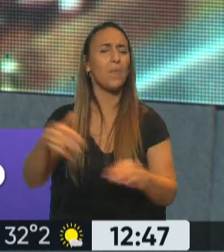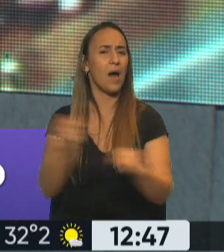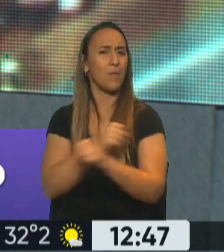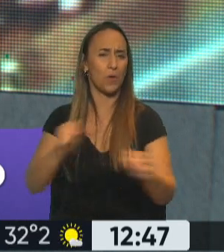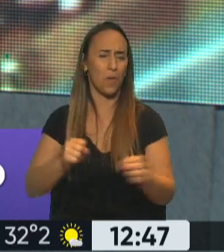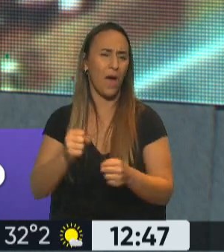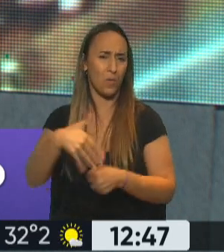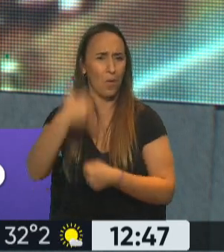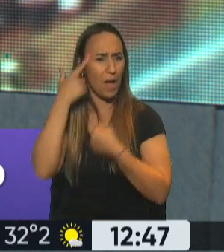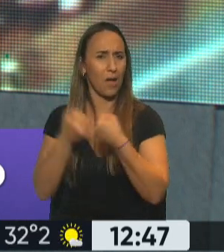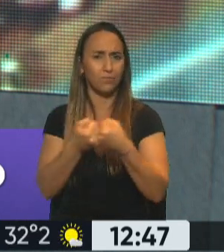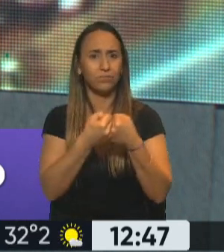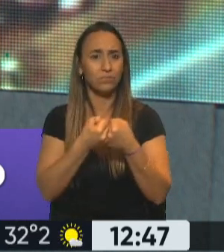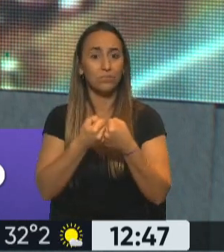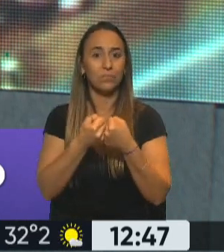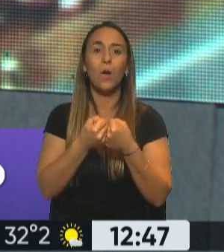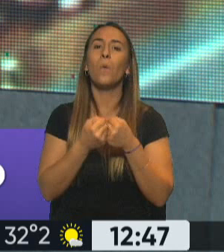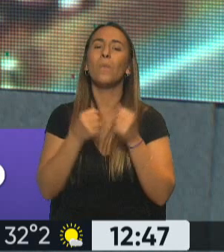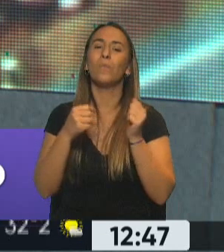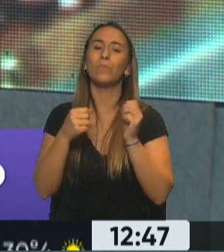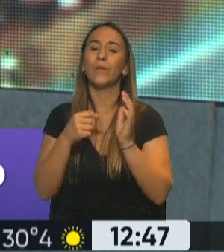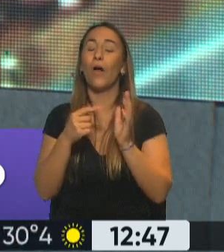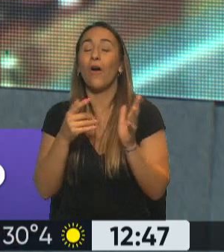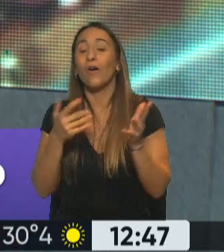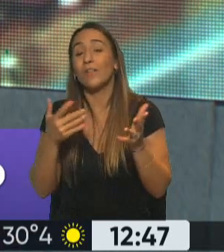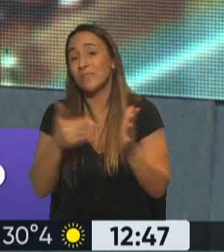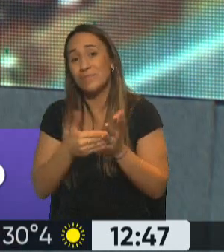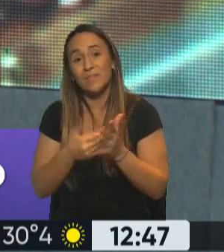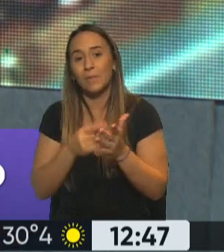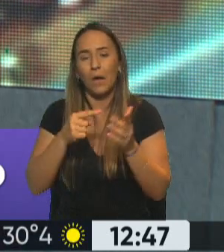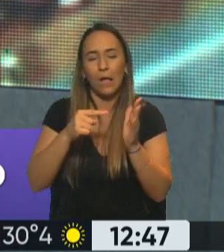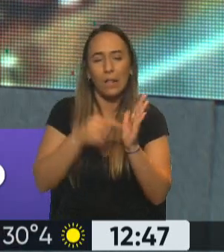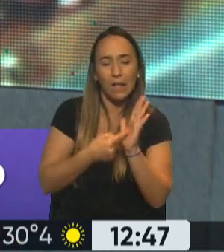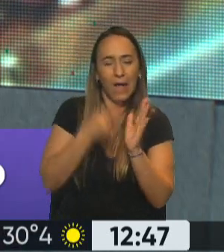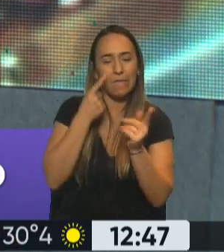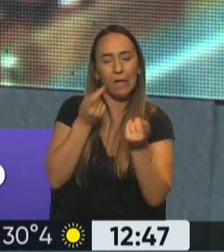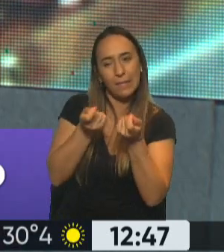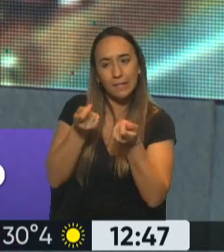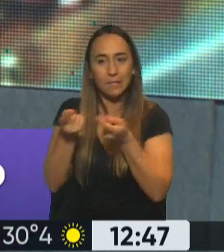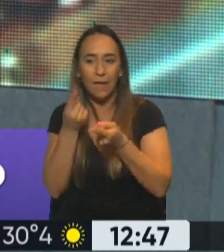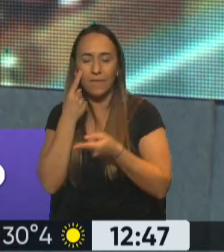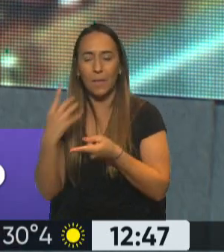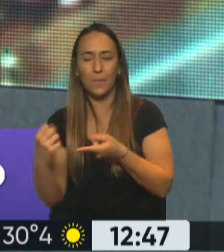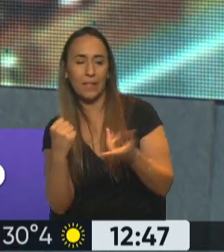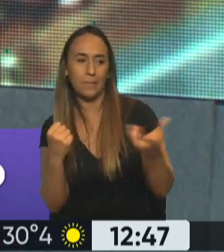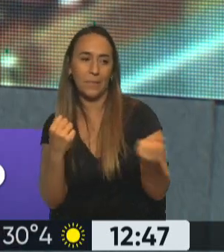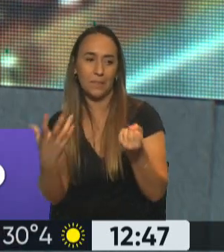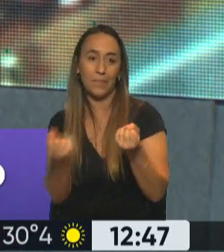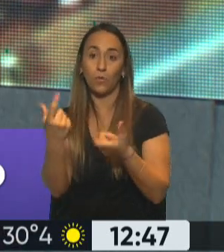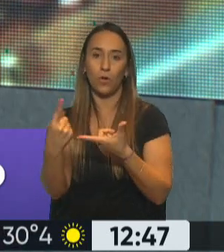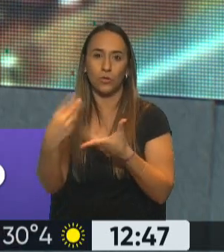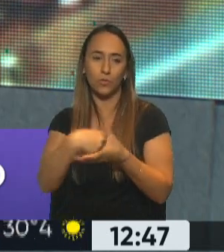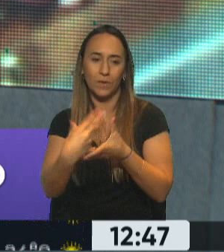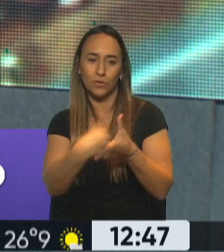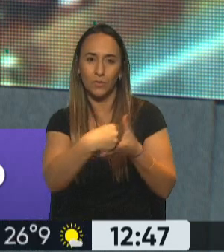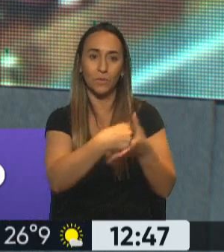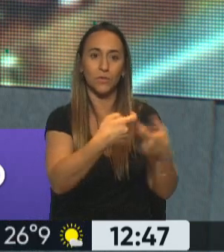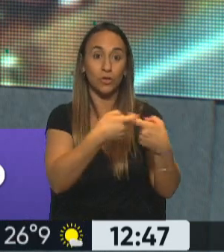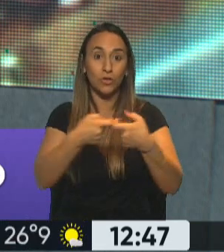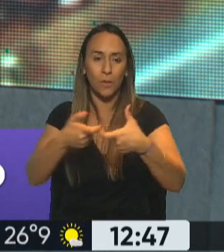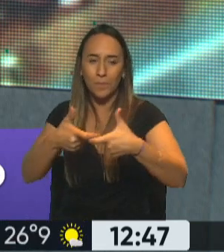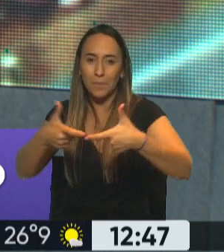es el denominado poroteo. Poroteo en el Congreso significa esto, ¿no? Lograr voluntades que se vayan sumando a la iniciativa que